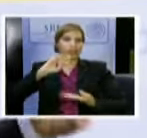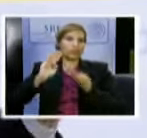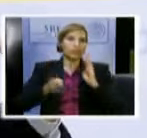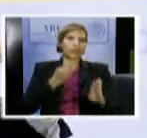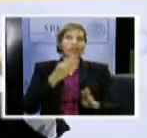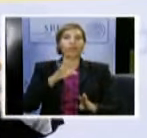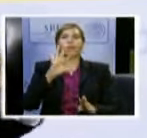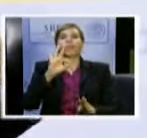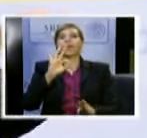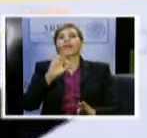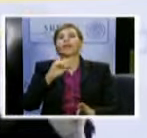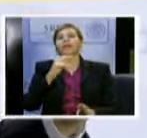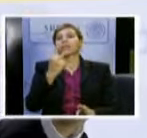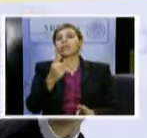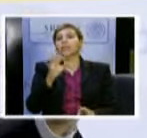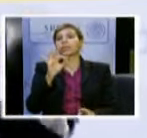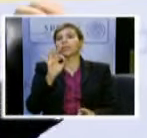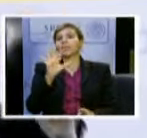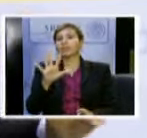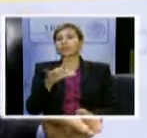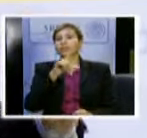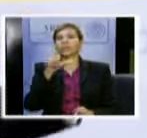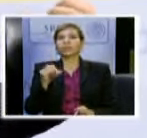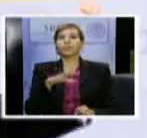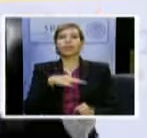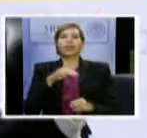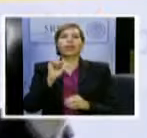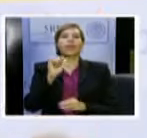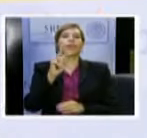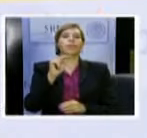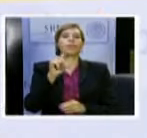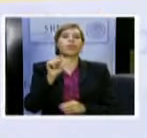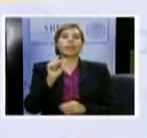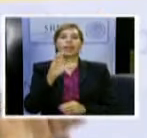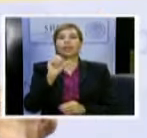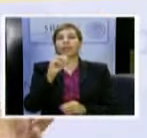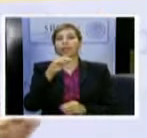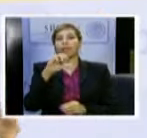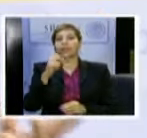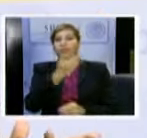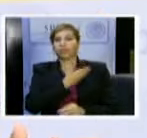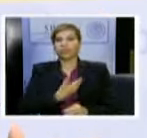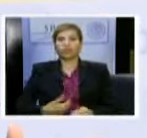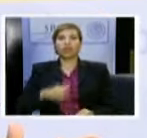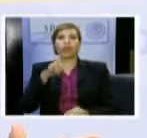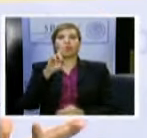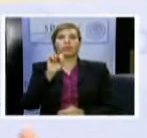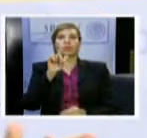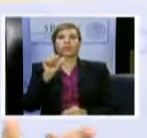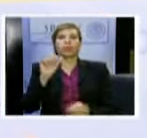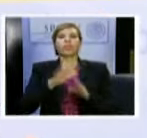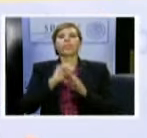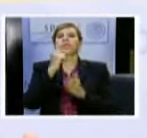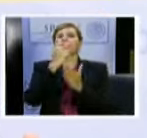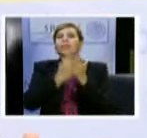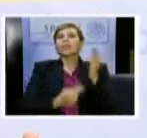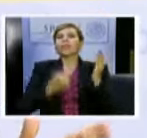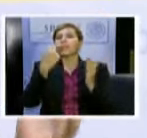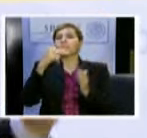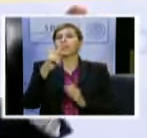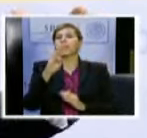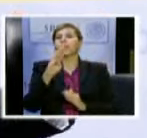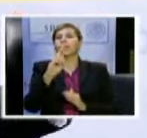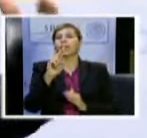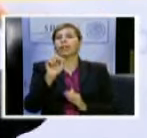el 42-45, y se instaura entre Ávila Camacho y Roosevelt el programa de braceros. Programa de braceros que